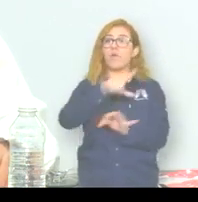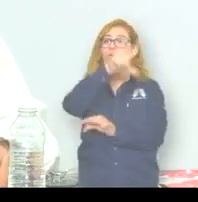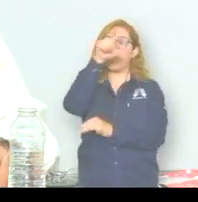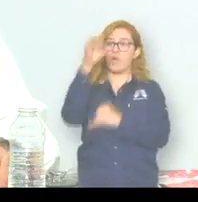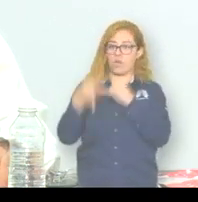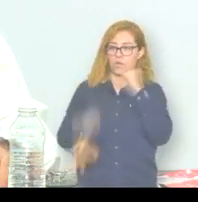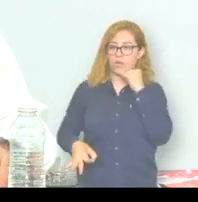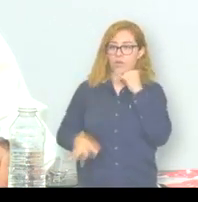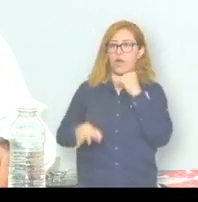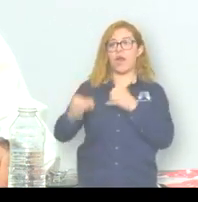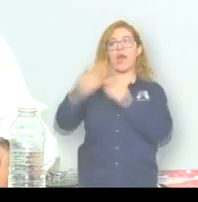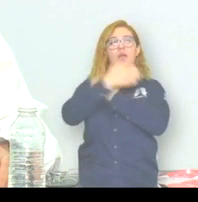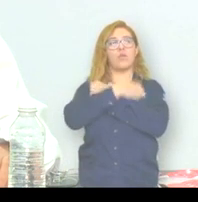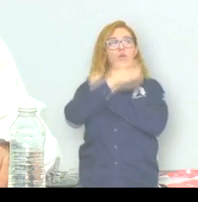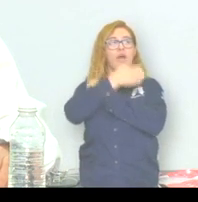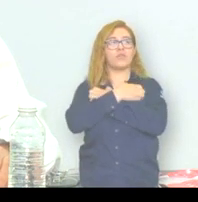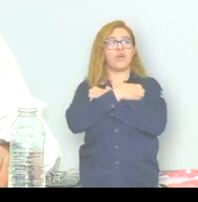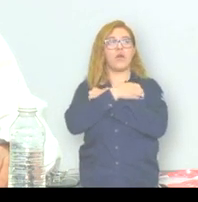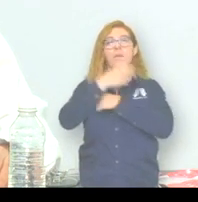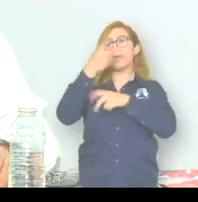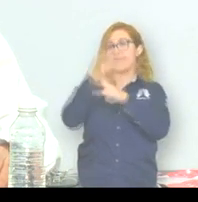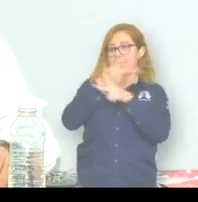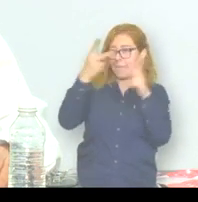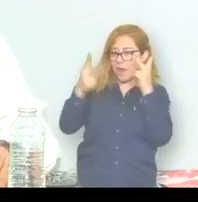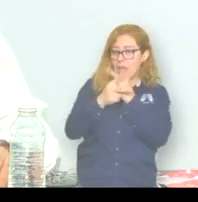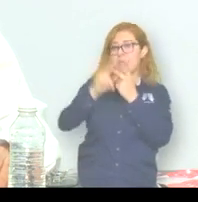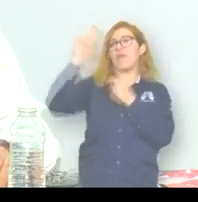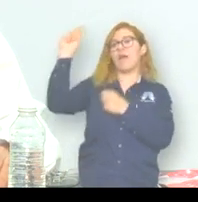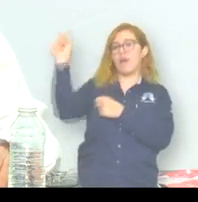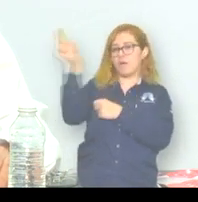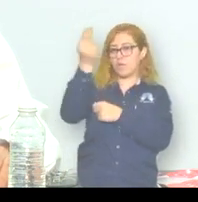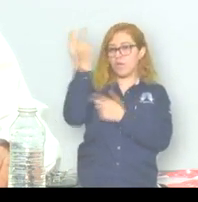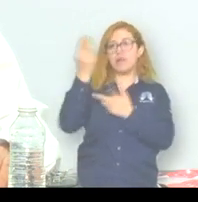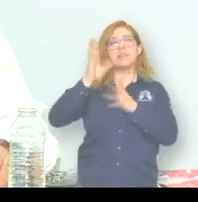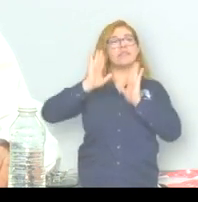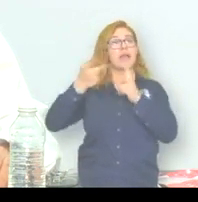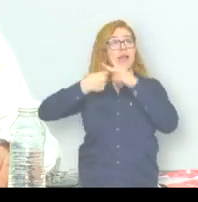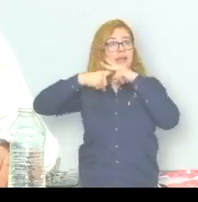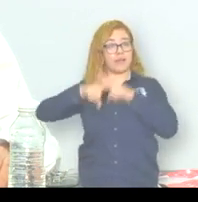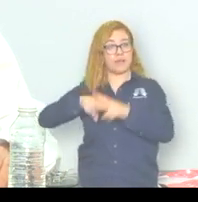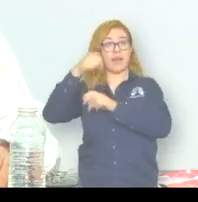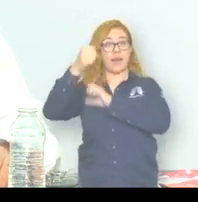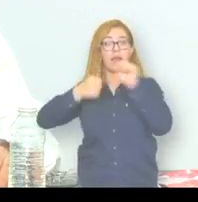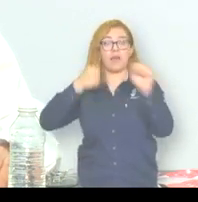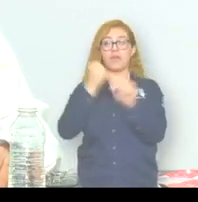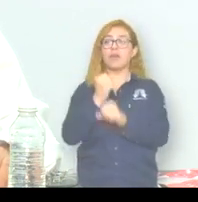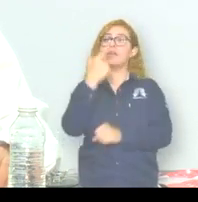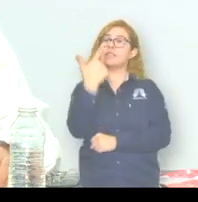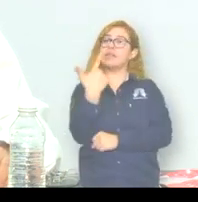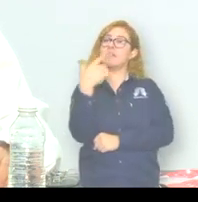solo decir que la educación media superior y superior, la superior se reanuda el ciclo el